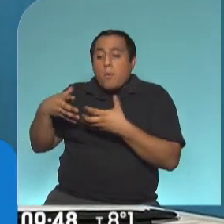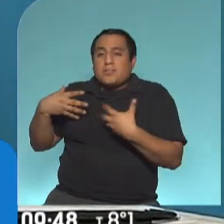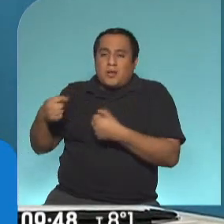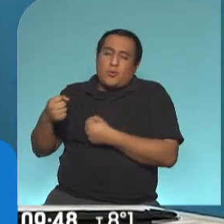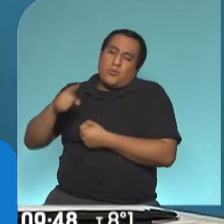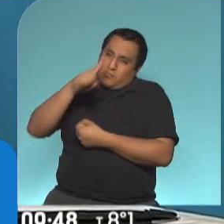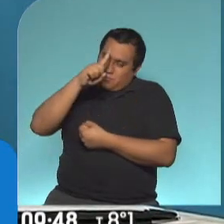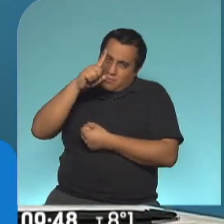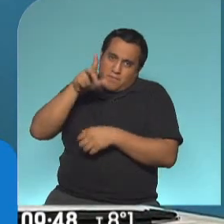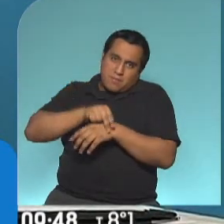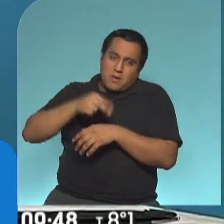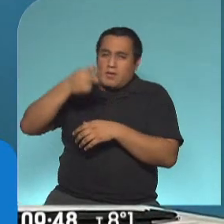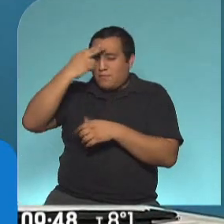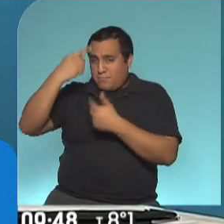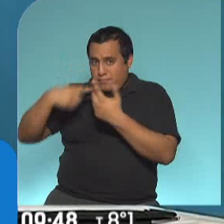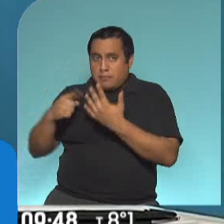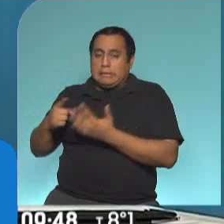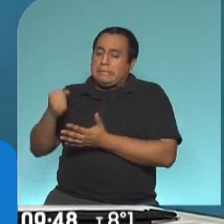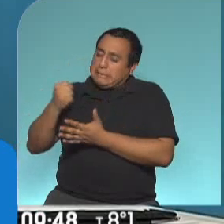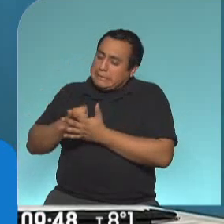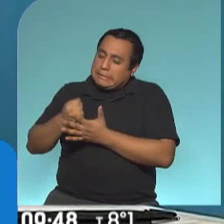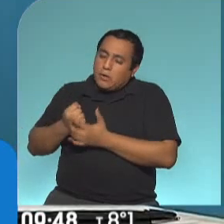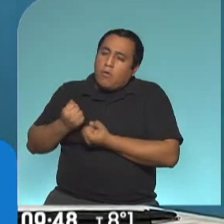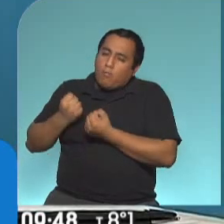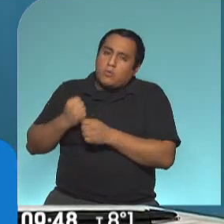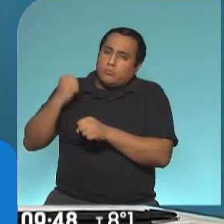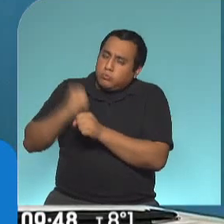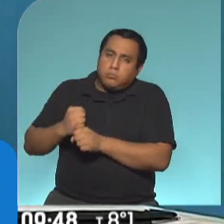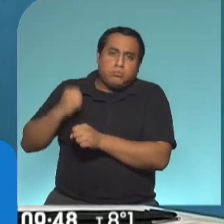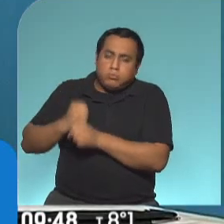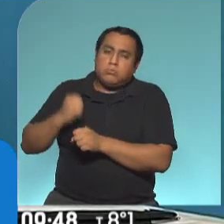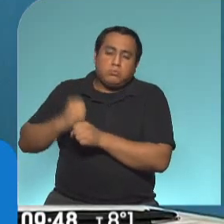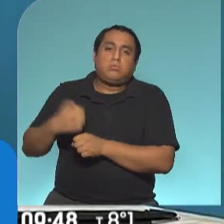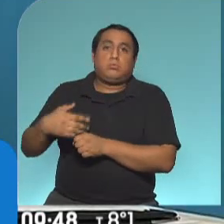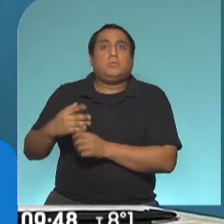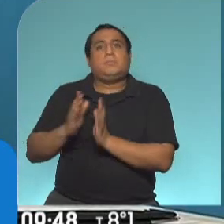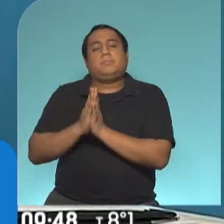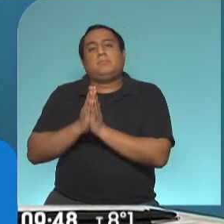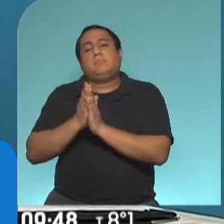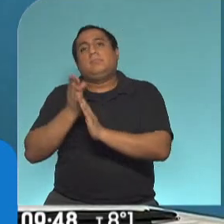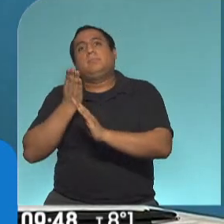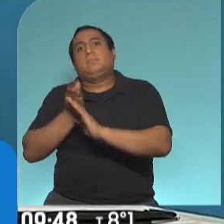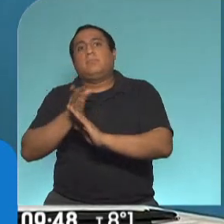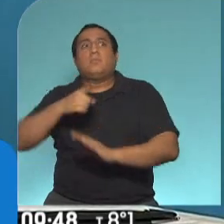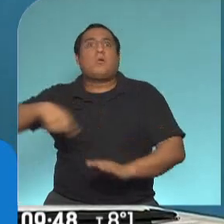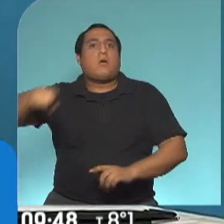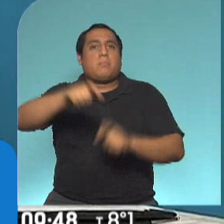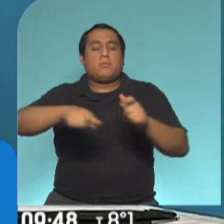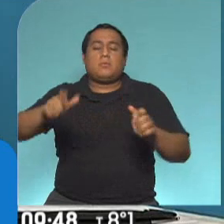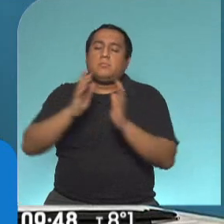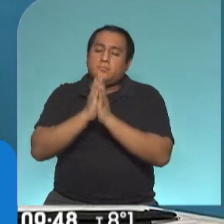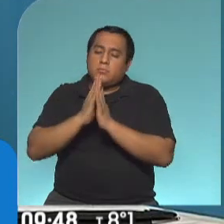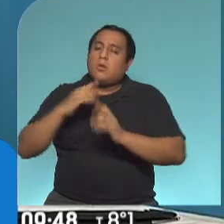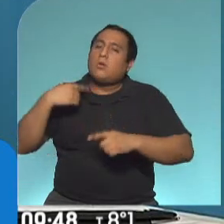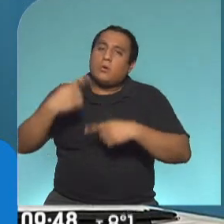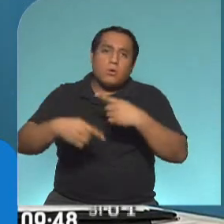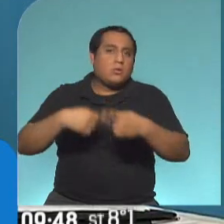sometido a una sobreexigencia por eso bueno pedimos nuevamente a la población que continuemos